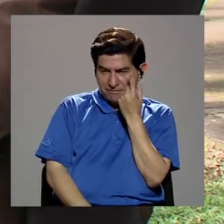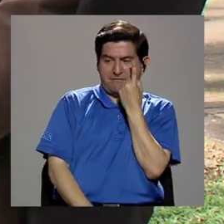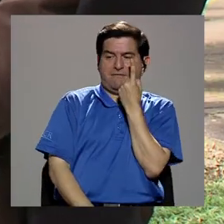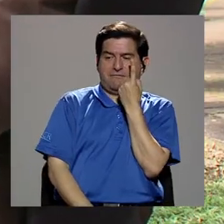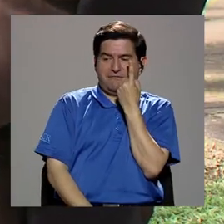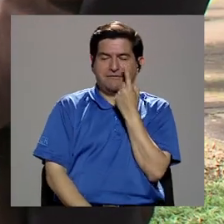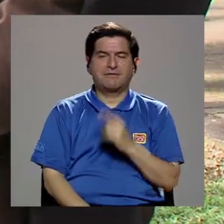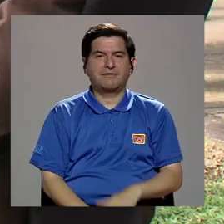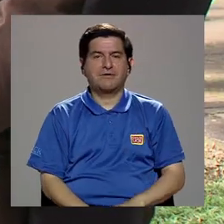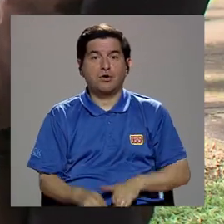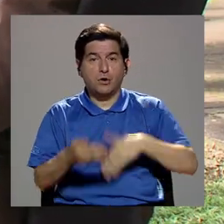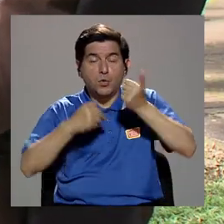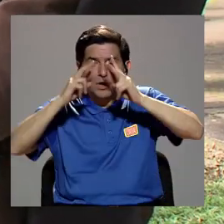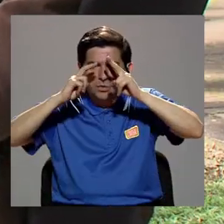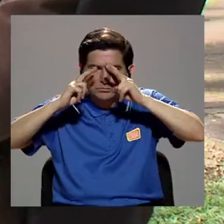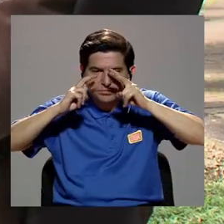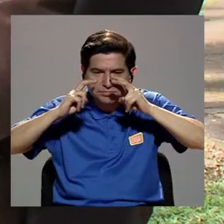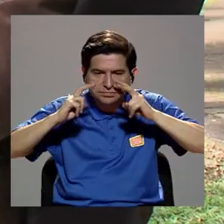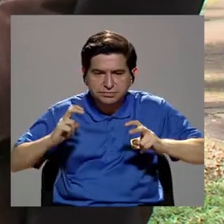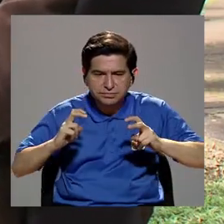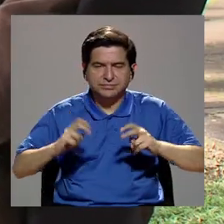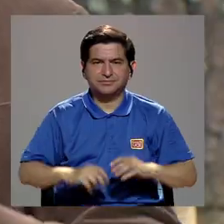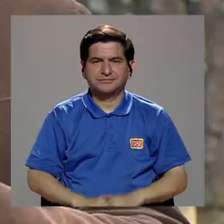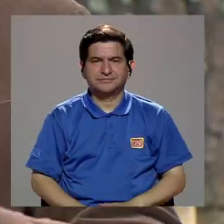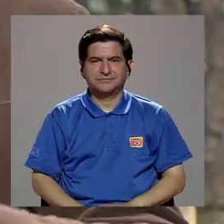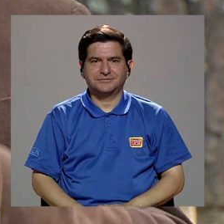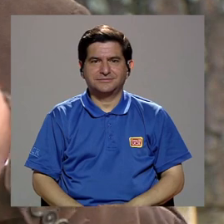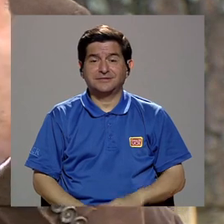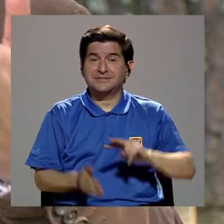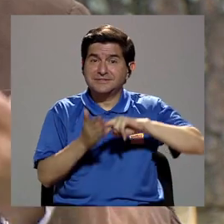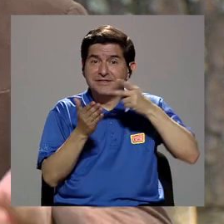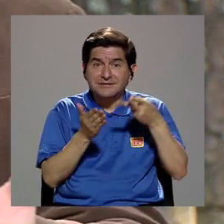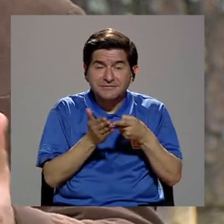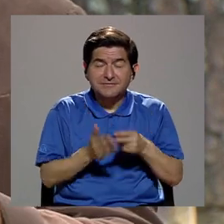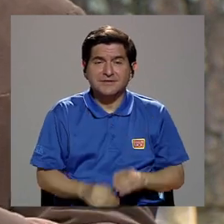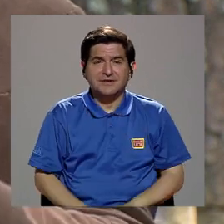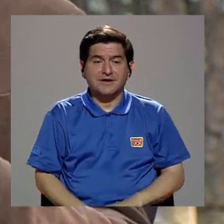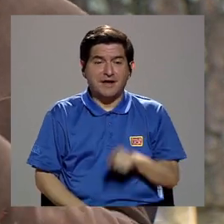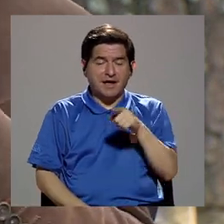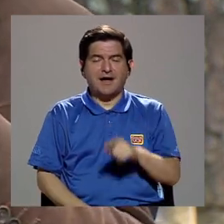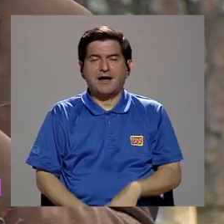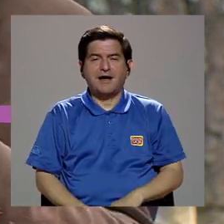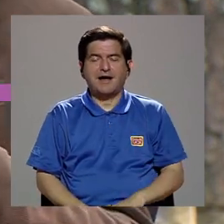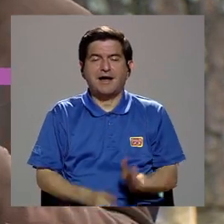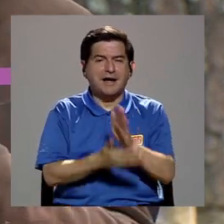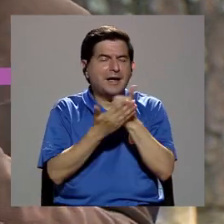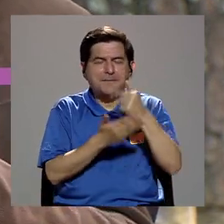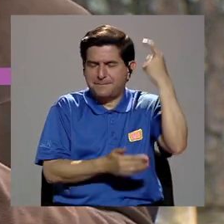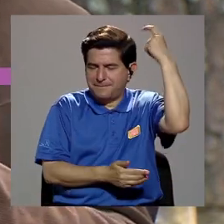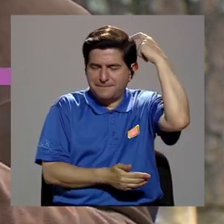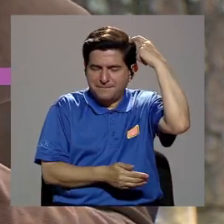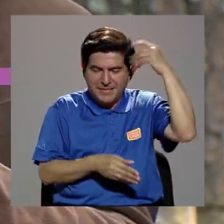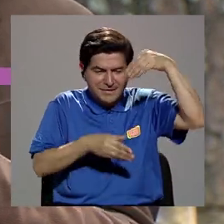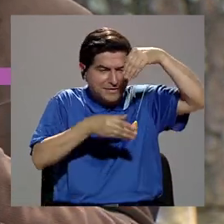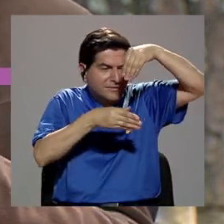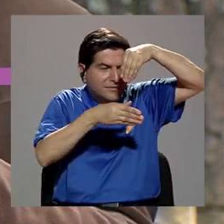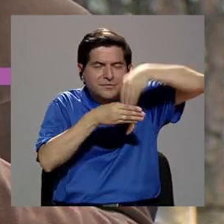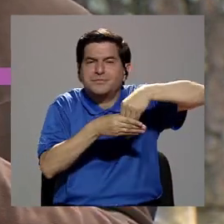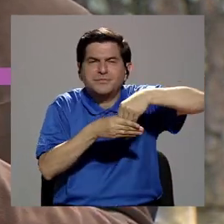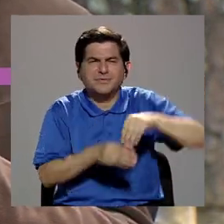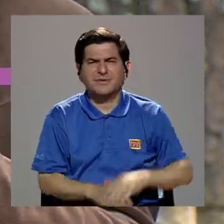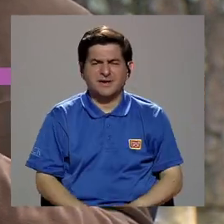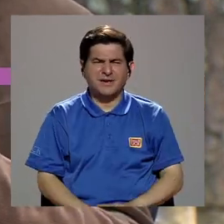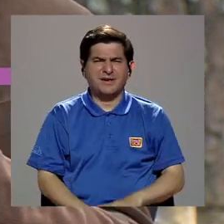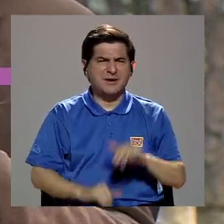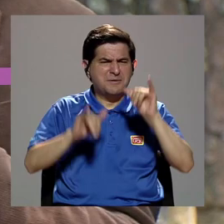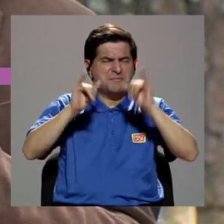interpretar, tiene que analizar, y eso va a ser un tema de impregnar en alguna área de su cerebro para